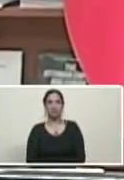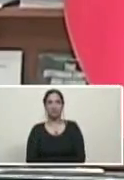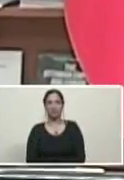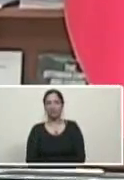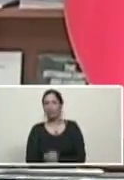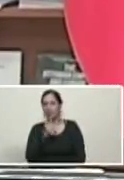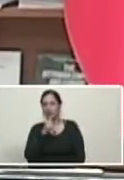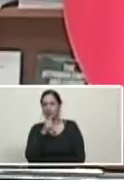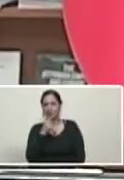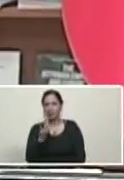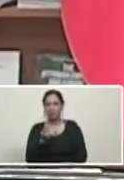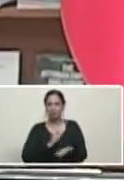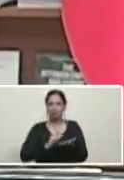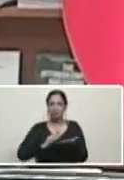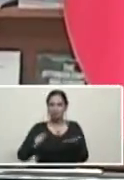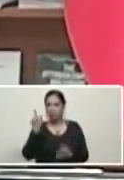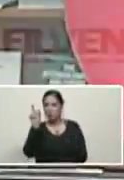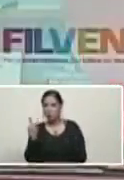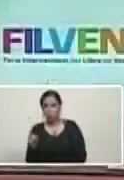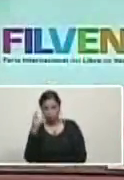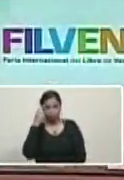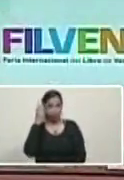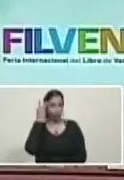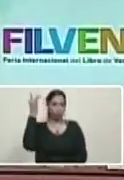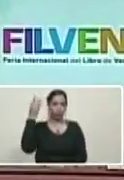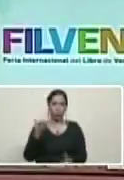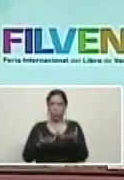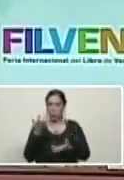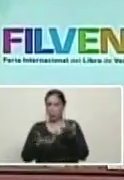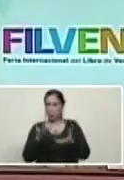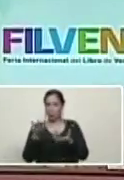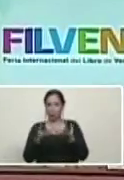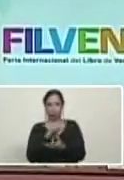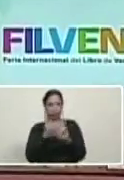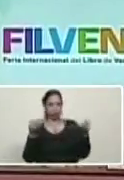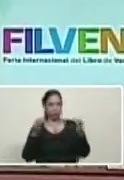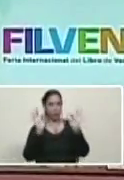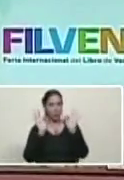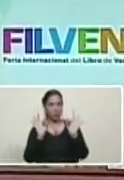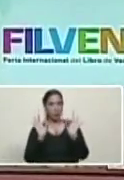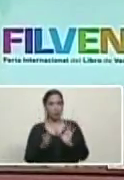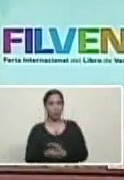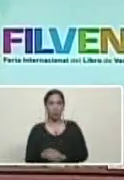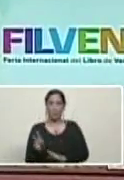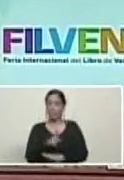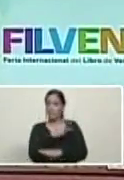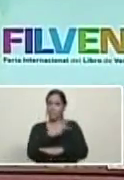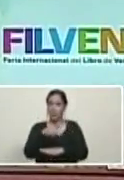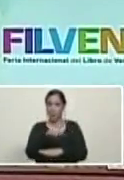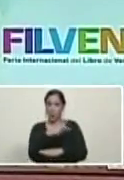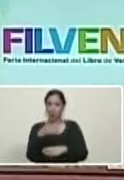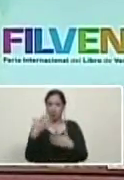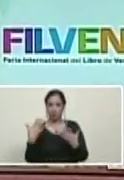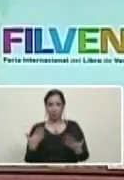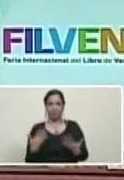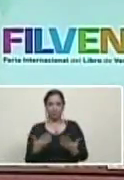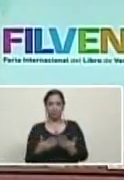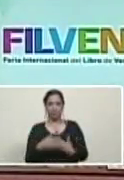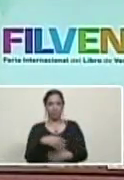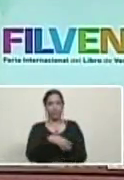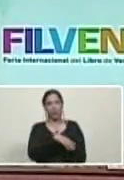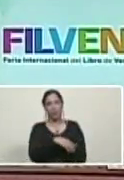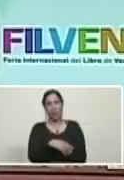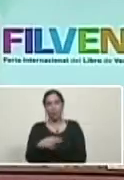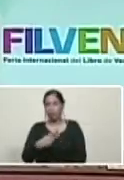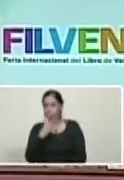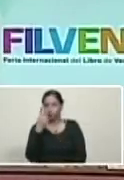Enrique Hernández de Jesús, con muchas recetas de sardina y muchas poesías, muchos versos también con aroma de mar.